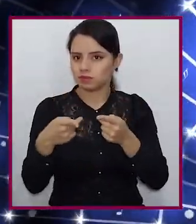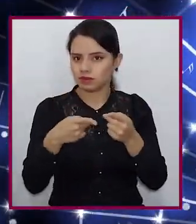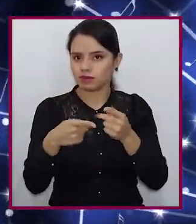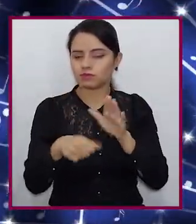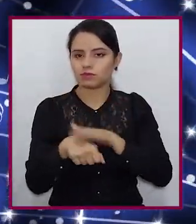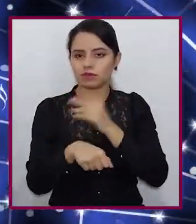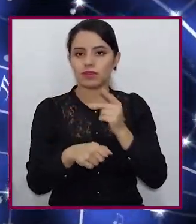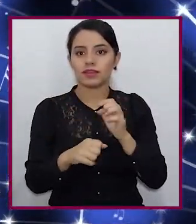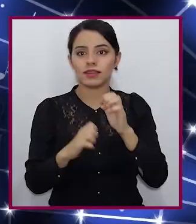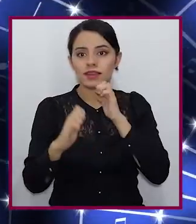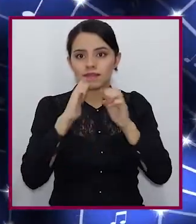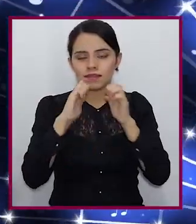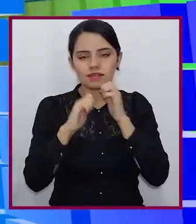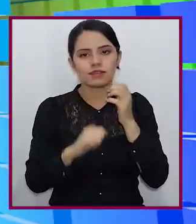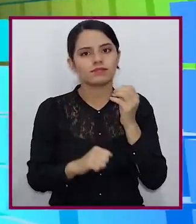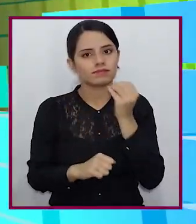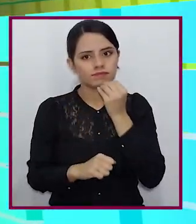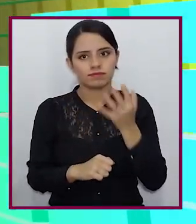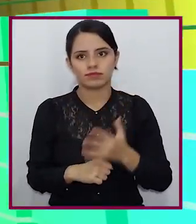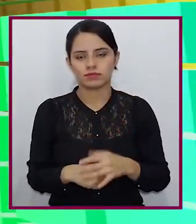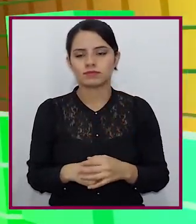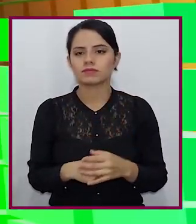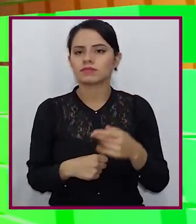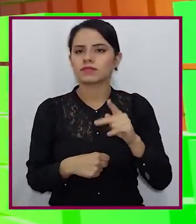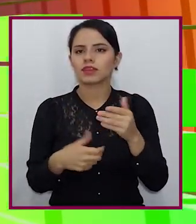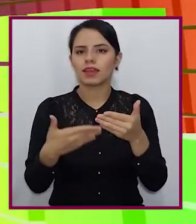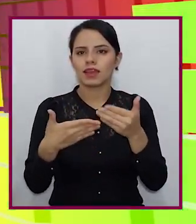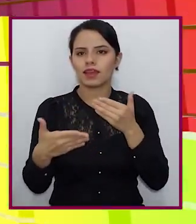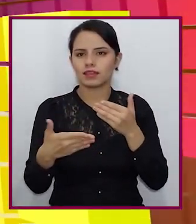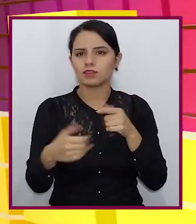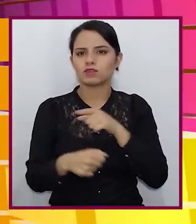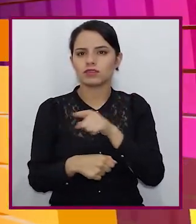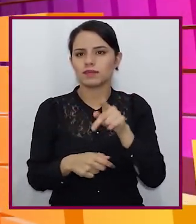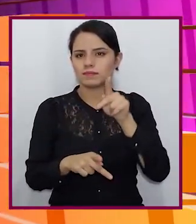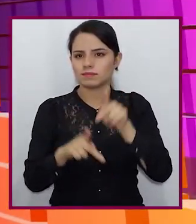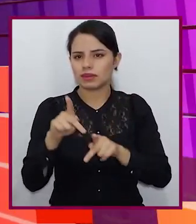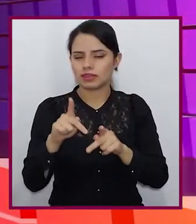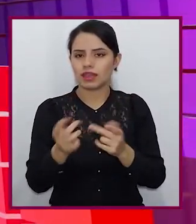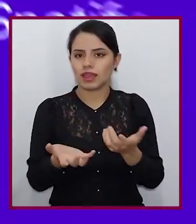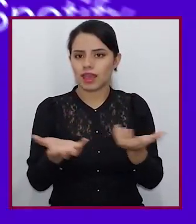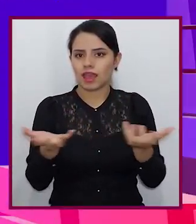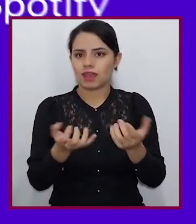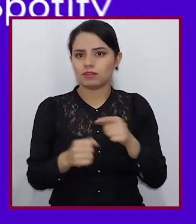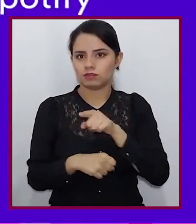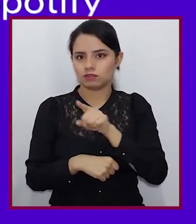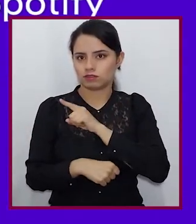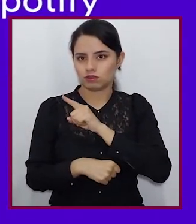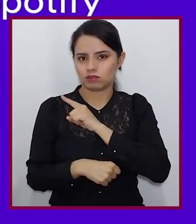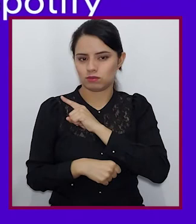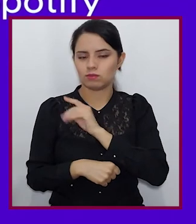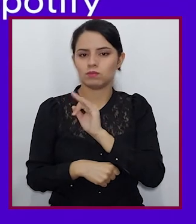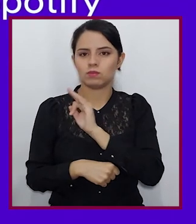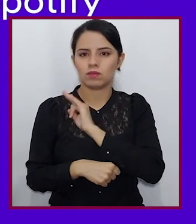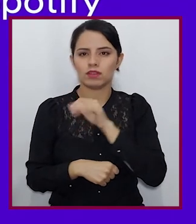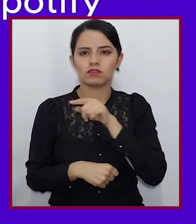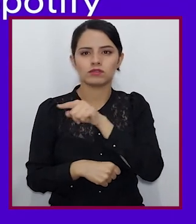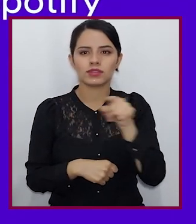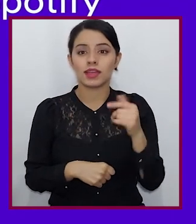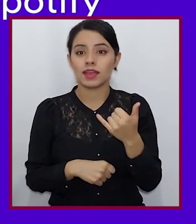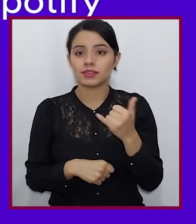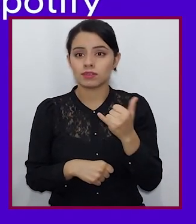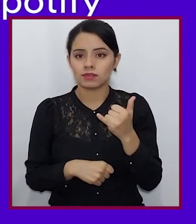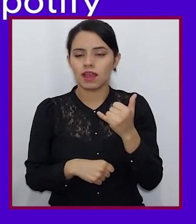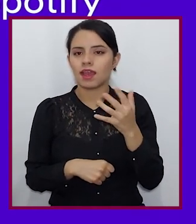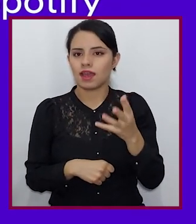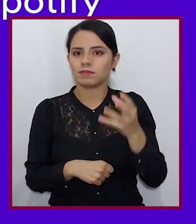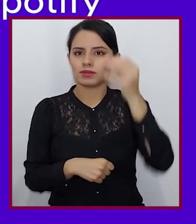entrevista se va a poner buenísima. Pero antes tendremos la sección Hágalo Usted Mismo, en la que aprenderemos a gestionar nuestro podcast desde el celular con